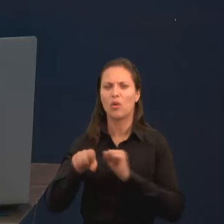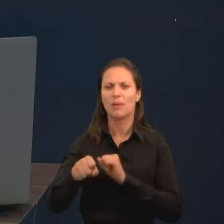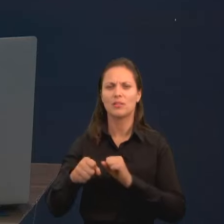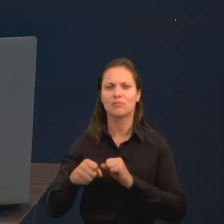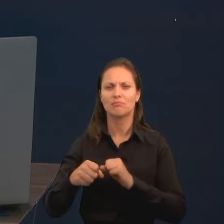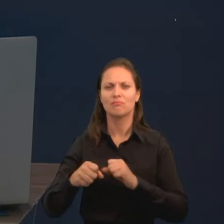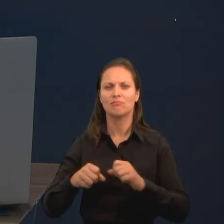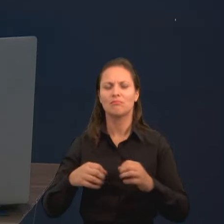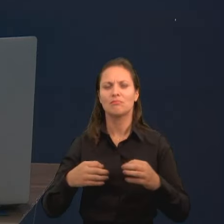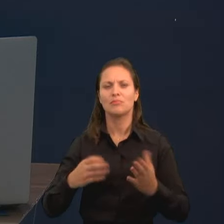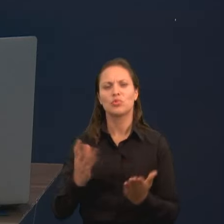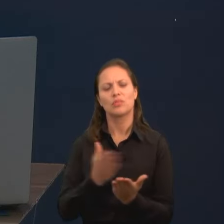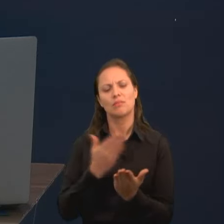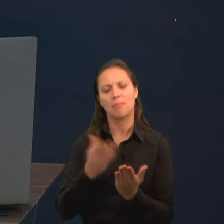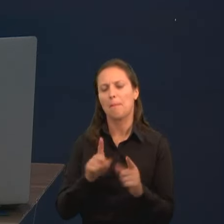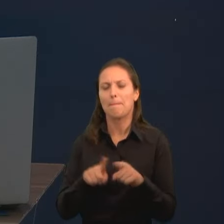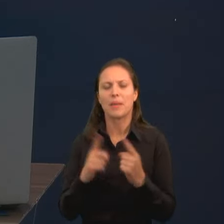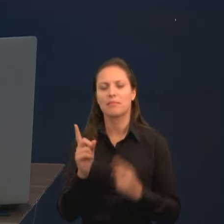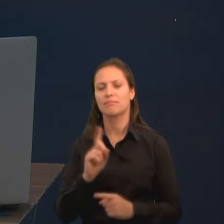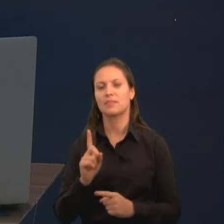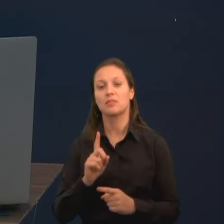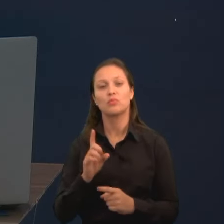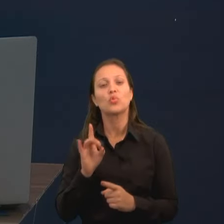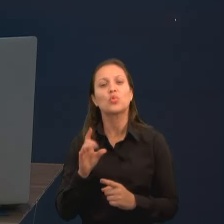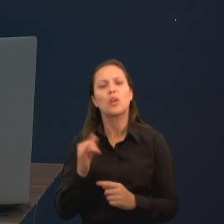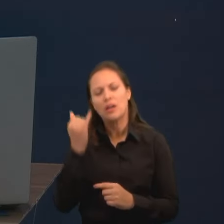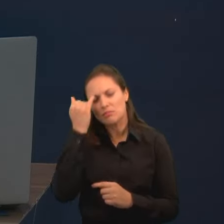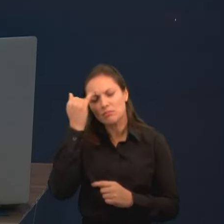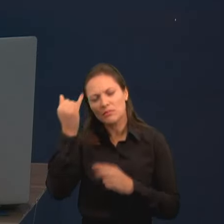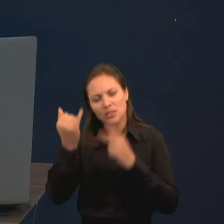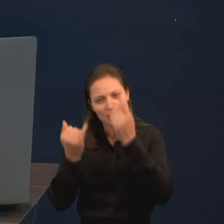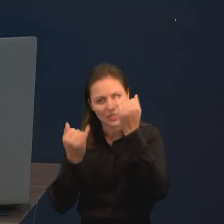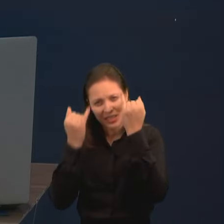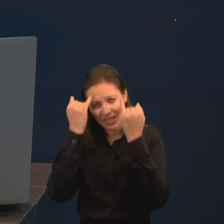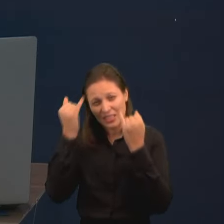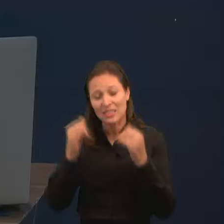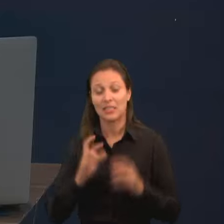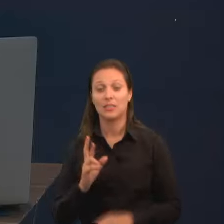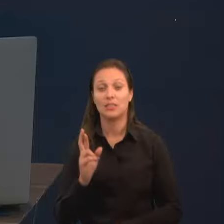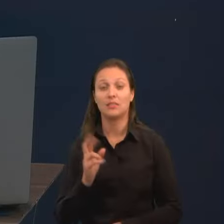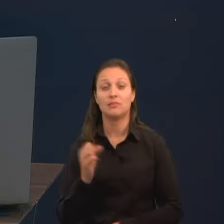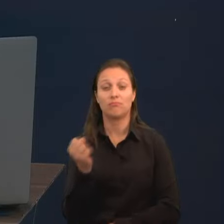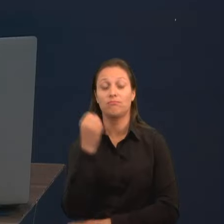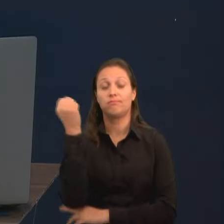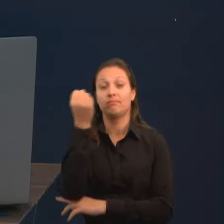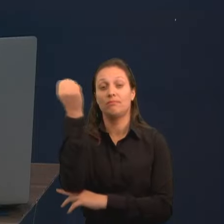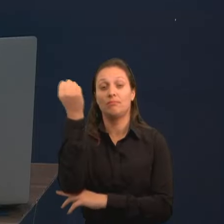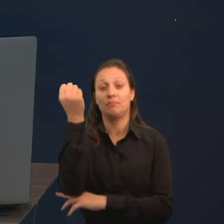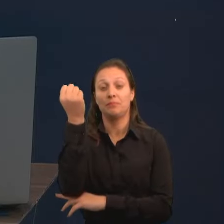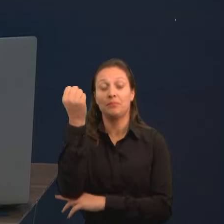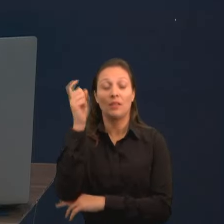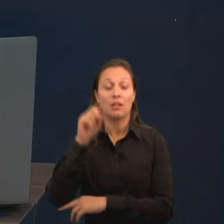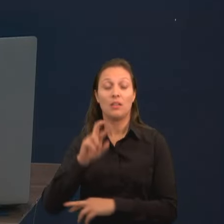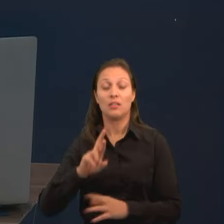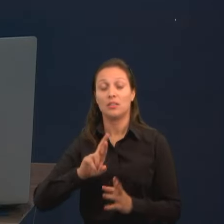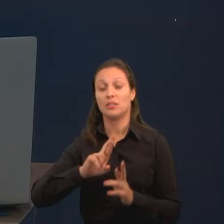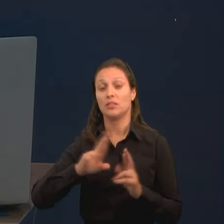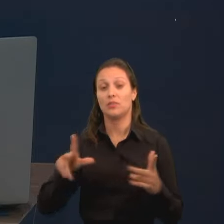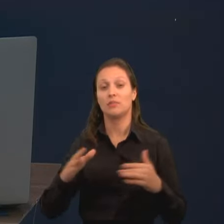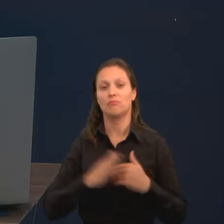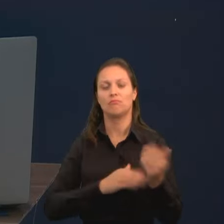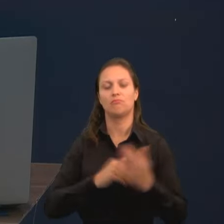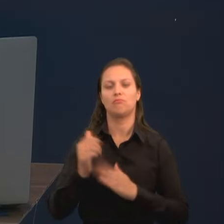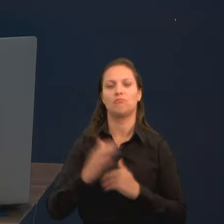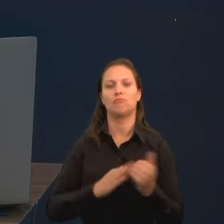de periodistas empezaron a difundir también esas ideas extremistas, lo que llamamos medios